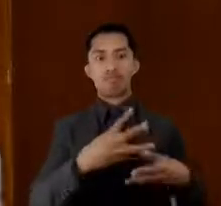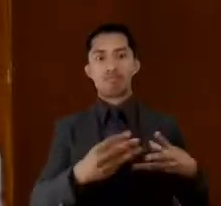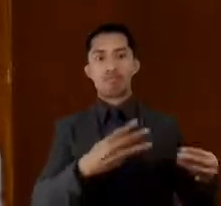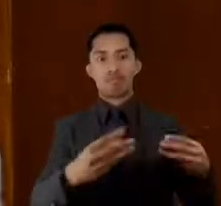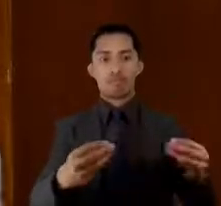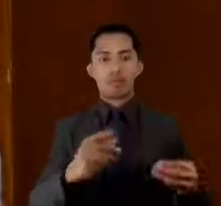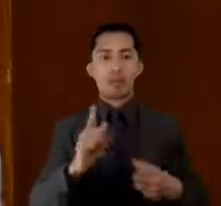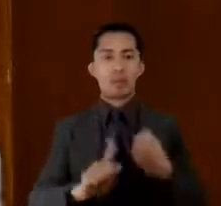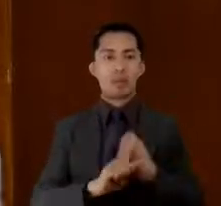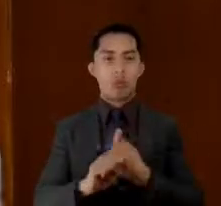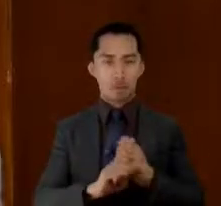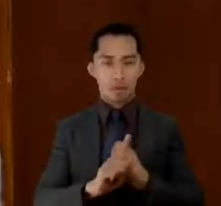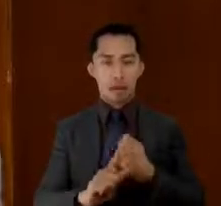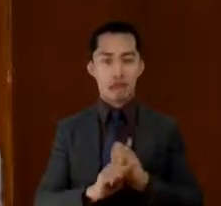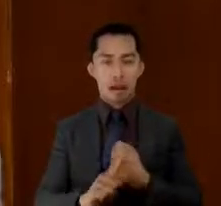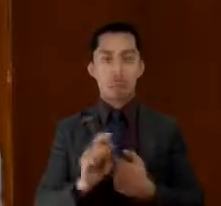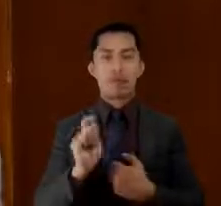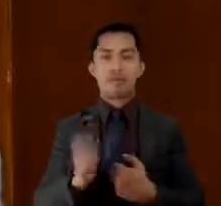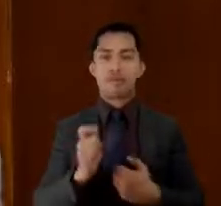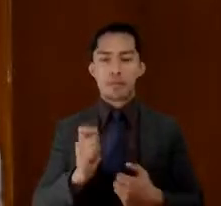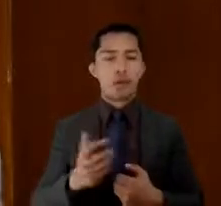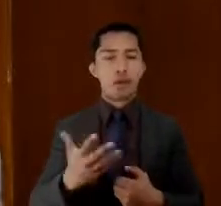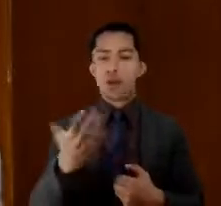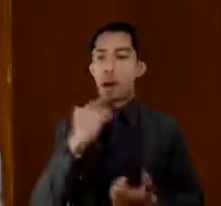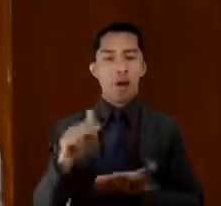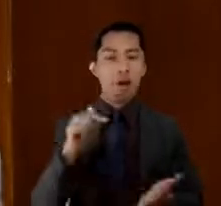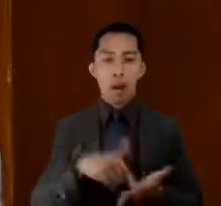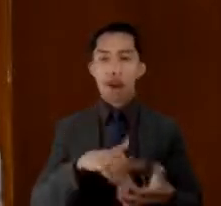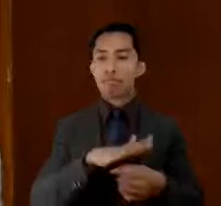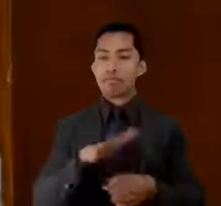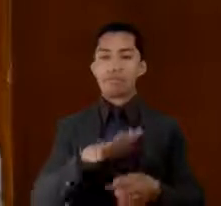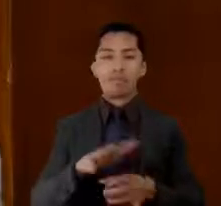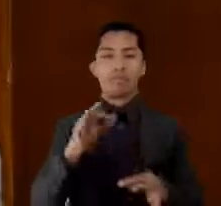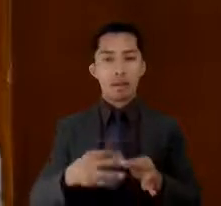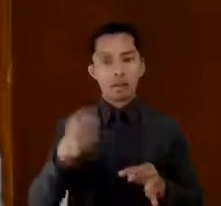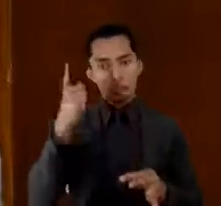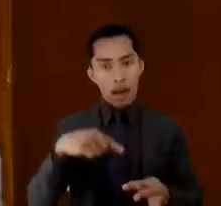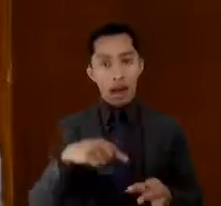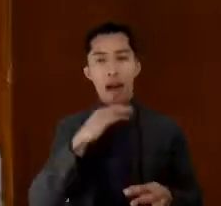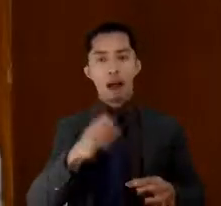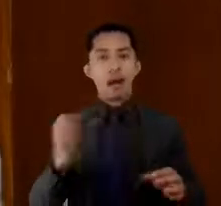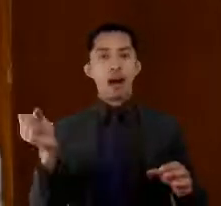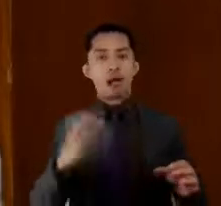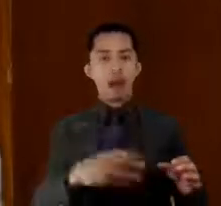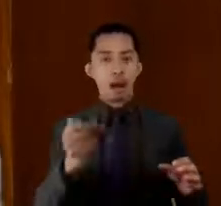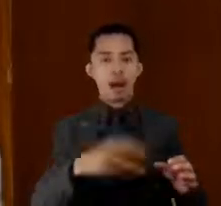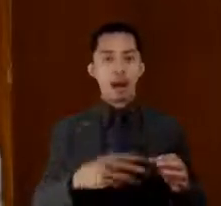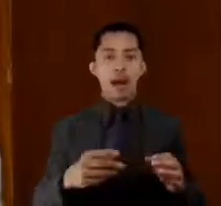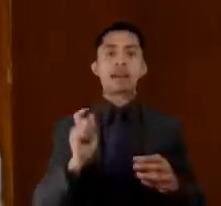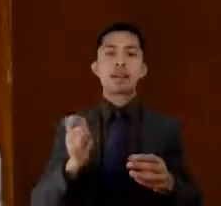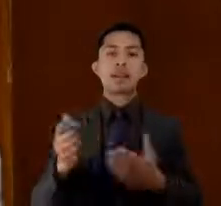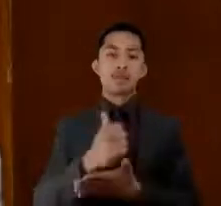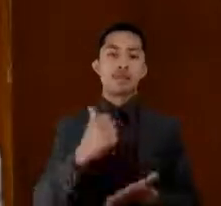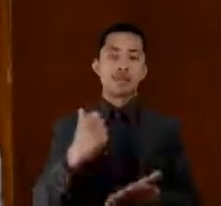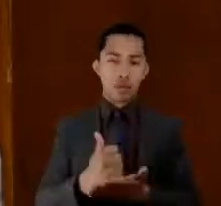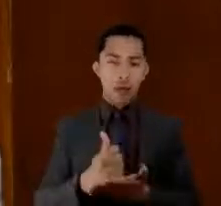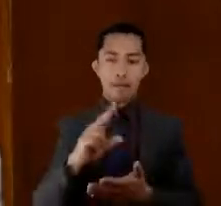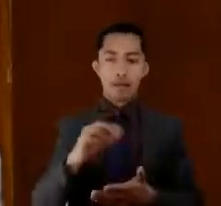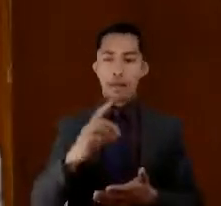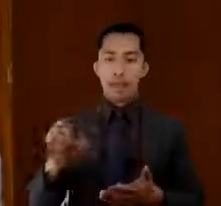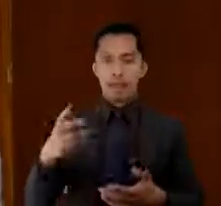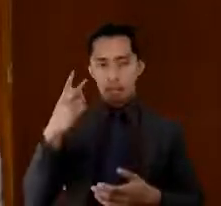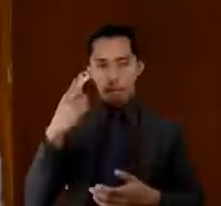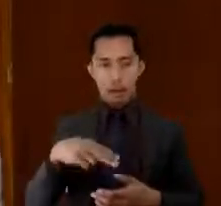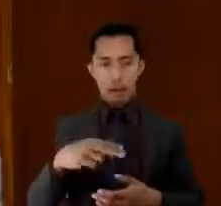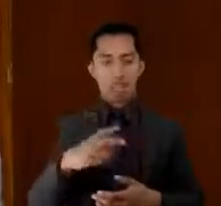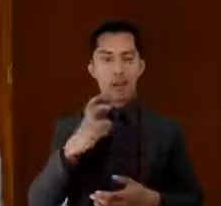que el problema se encuentra en que no existen espacios suficientes para albergar los residuos generados por el área metropolitana del Valle de México.